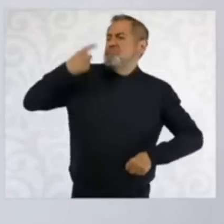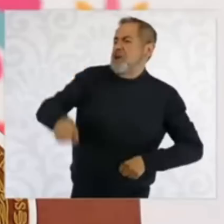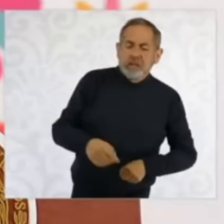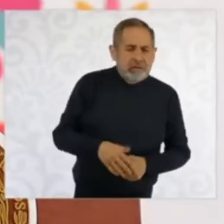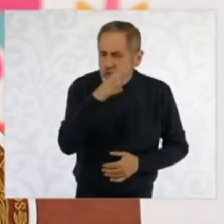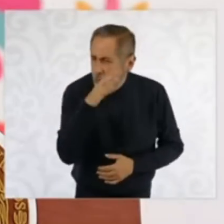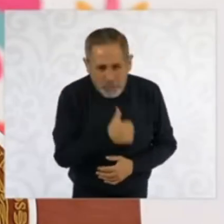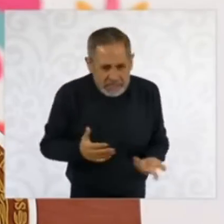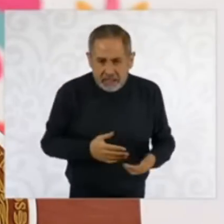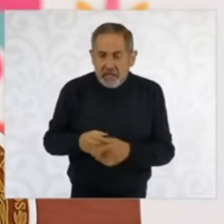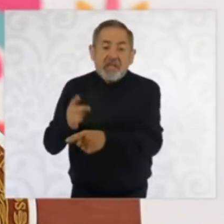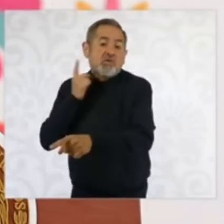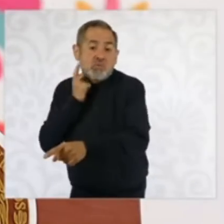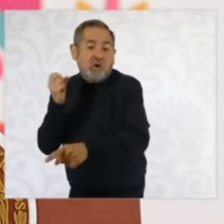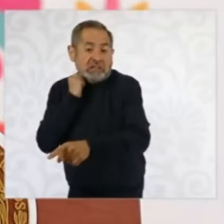del constituyente,